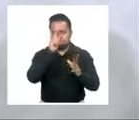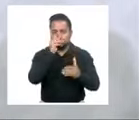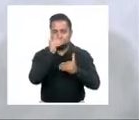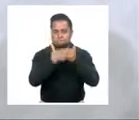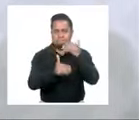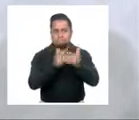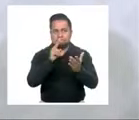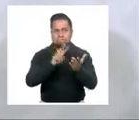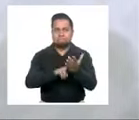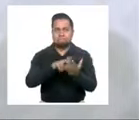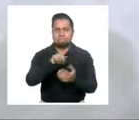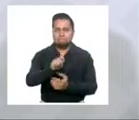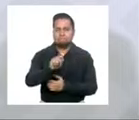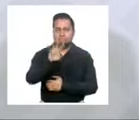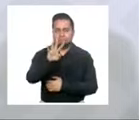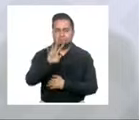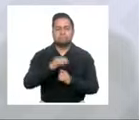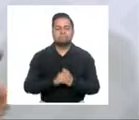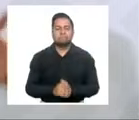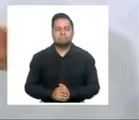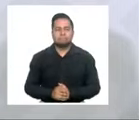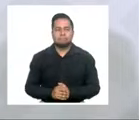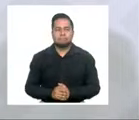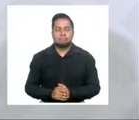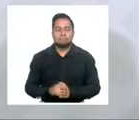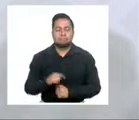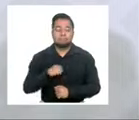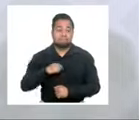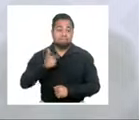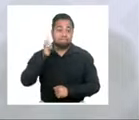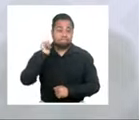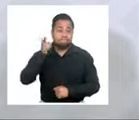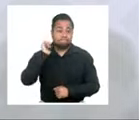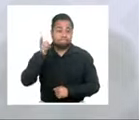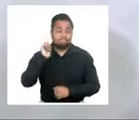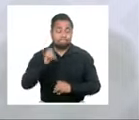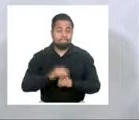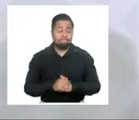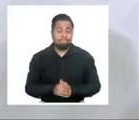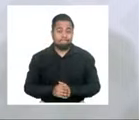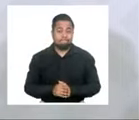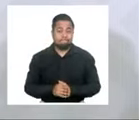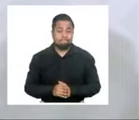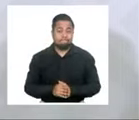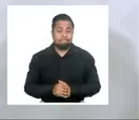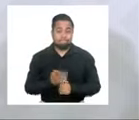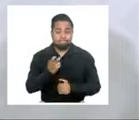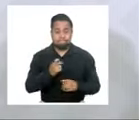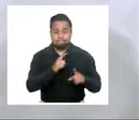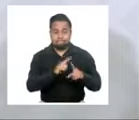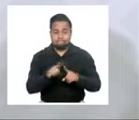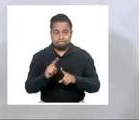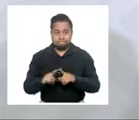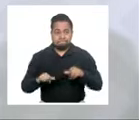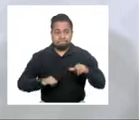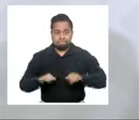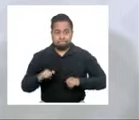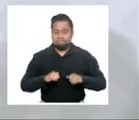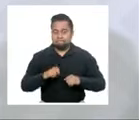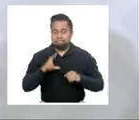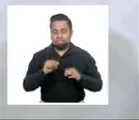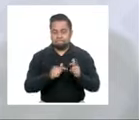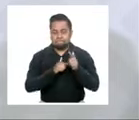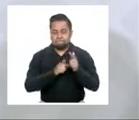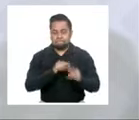proceso 2024. Nosotros esperamos que este tipo de actos no siga